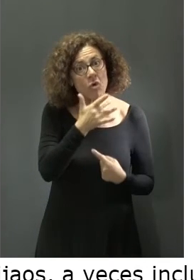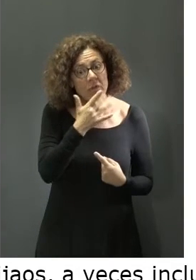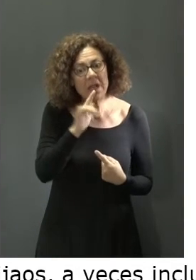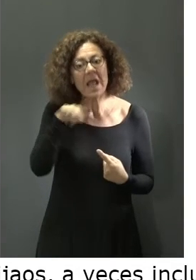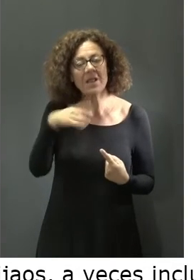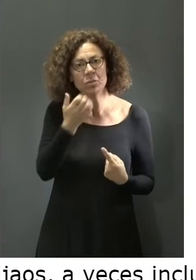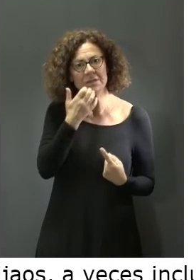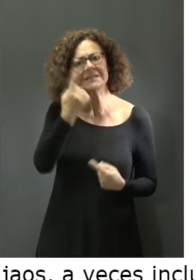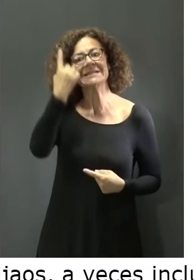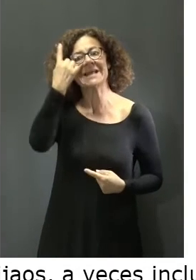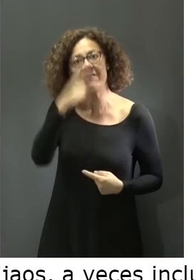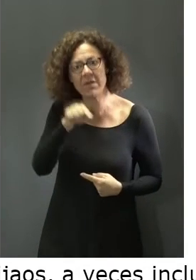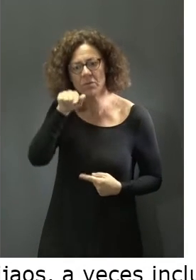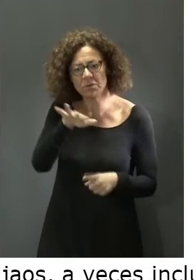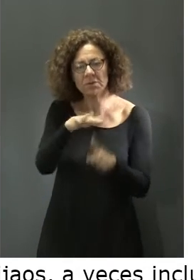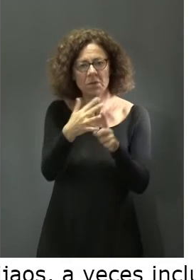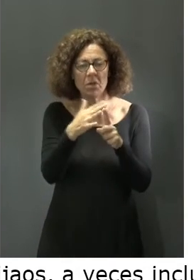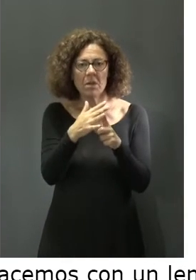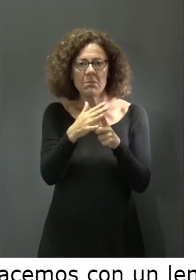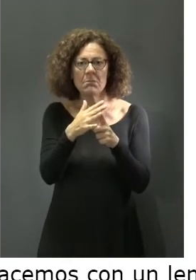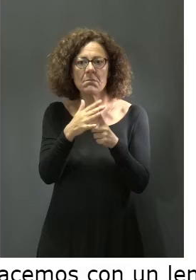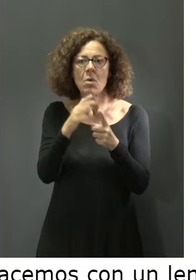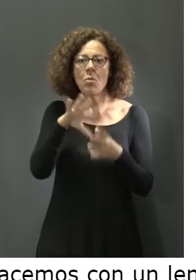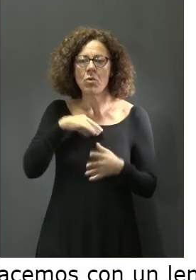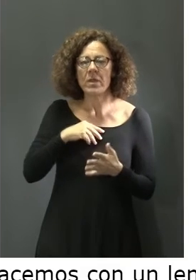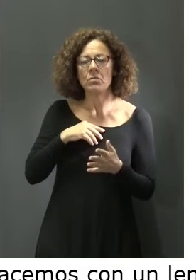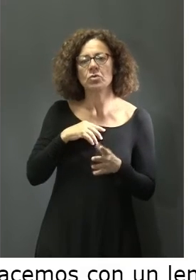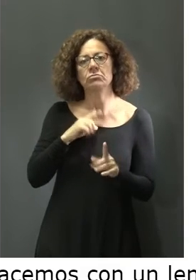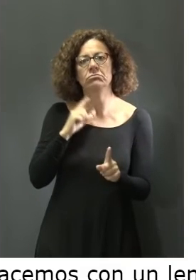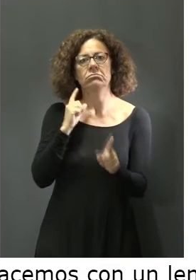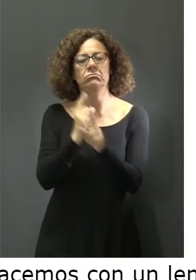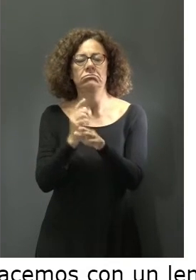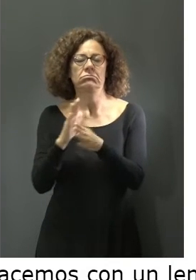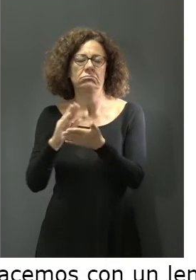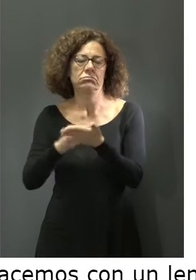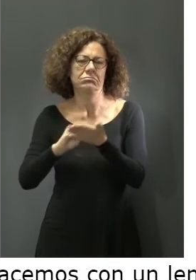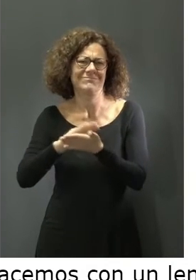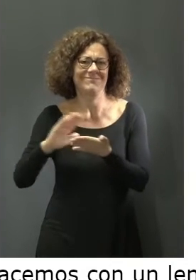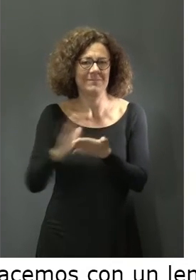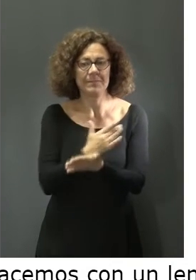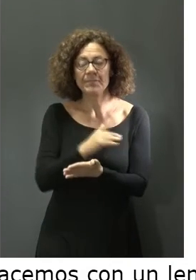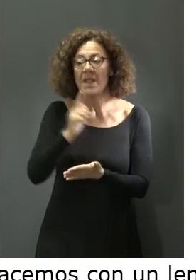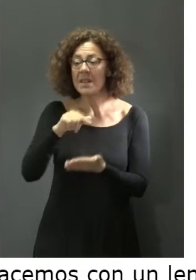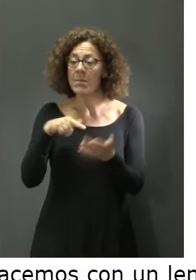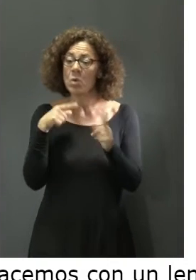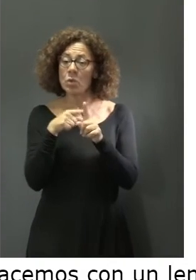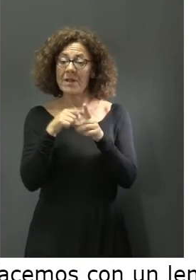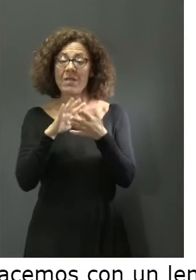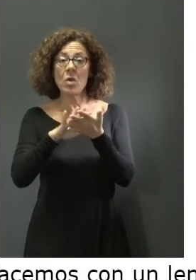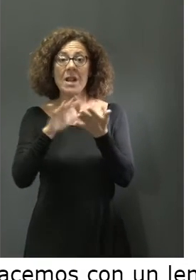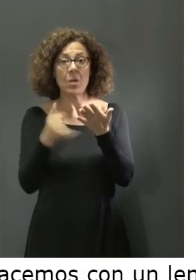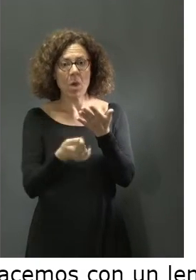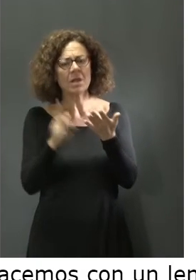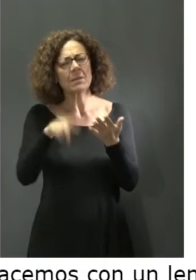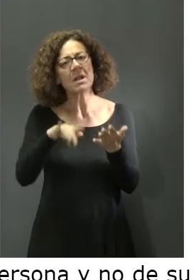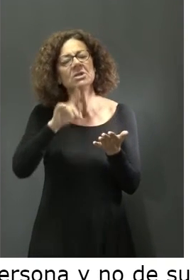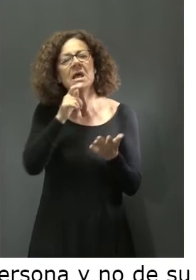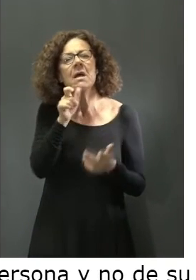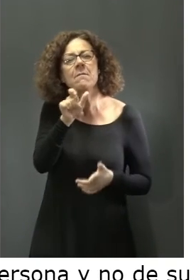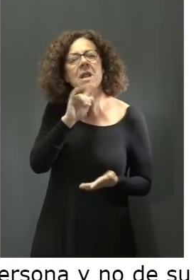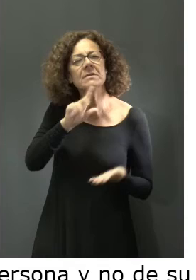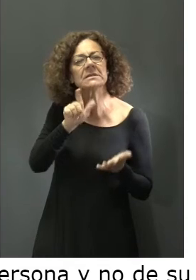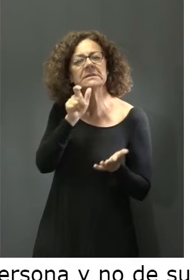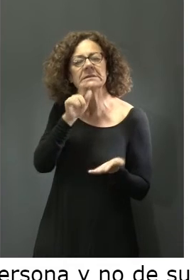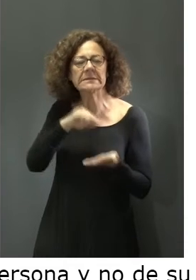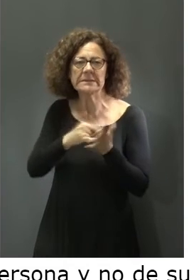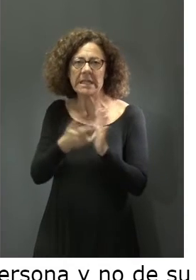somos conscientes, podremos intentar rebatirlas o combatirlas, ¿no? Bueno, incluso hablando de este uso del lenguaje, el uso de los tecnicismos, cuando una persona